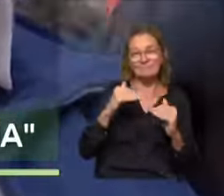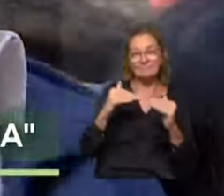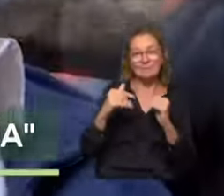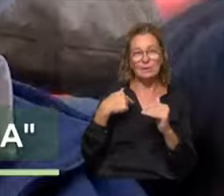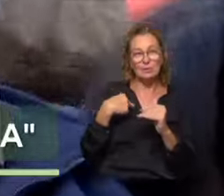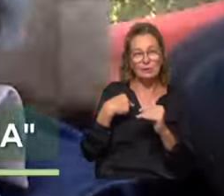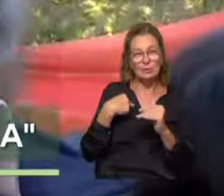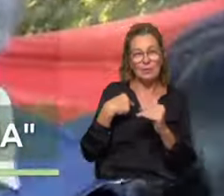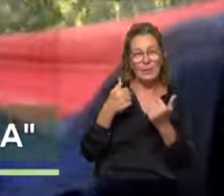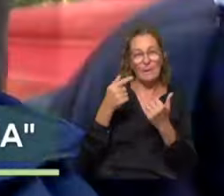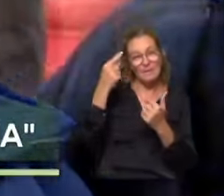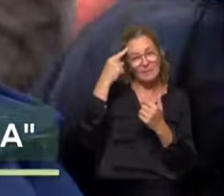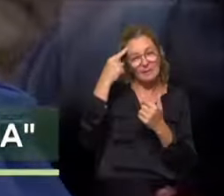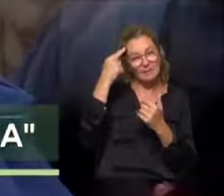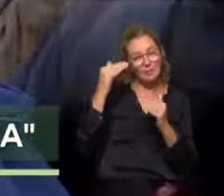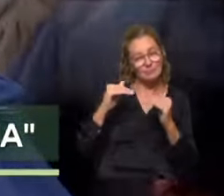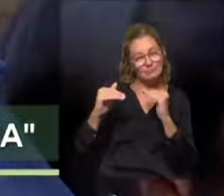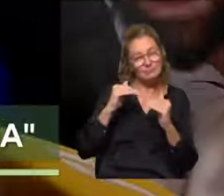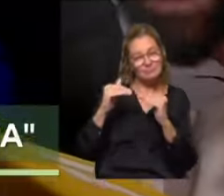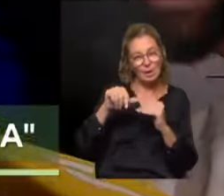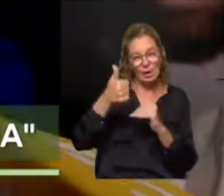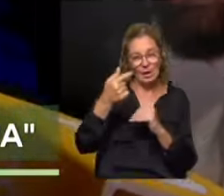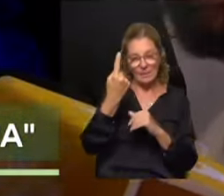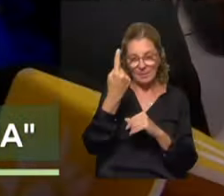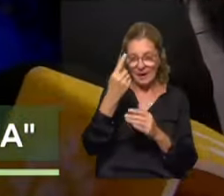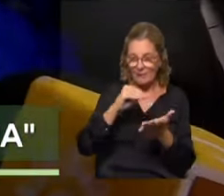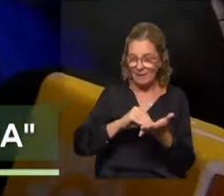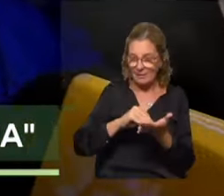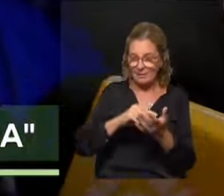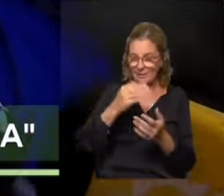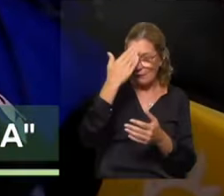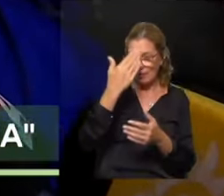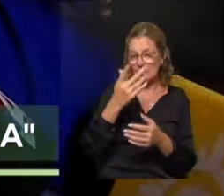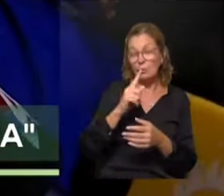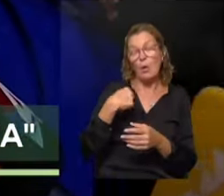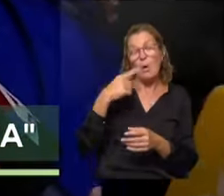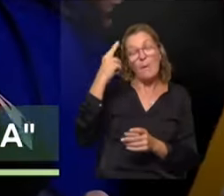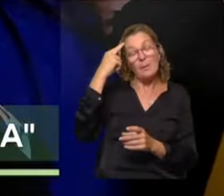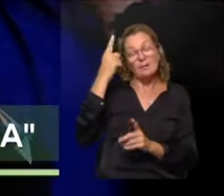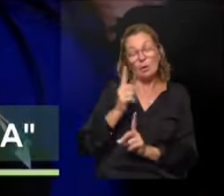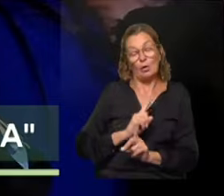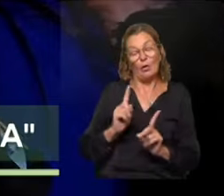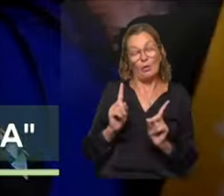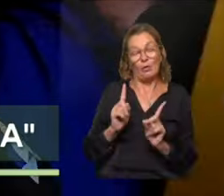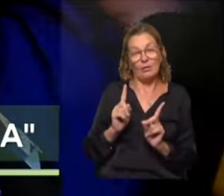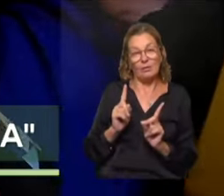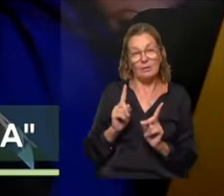Yo parto de qué pareja. ¿No gana el Frente en primera vuelta? No, pienso que no. Pienso que va a